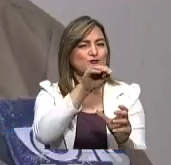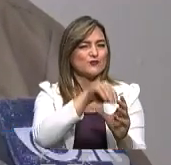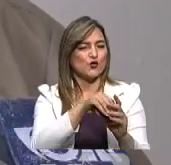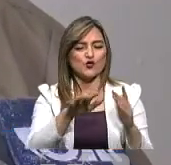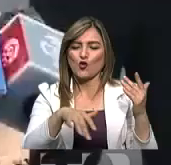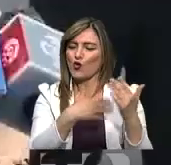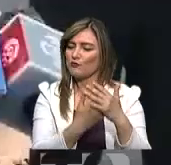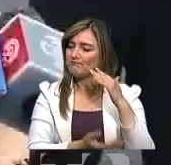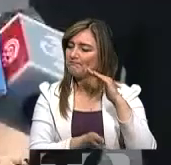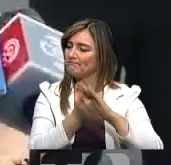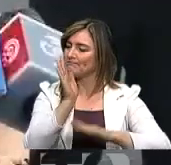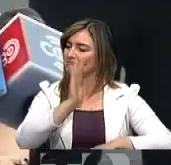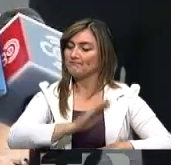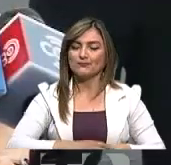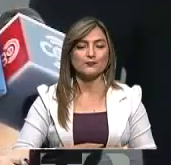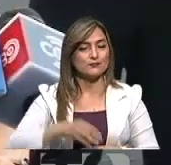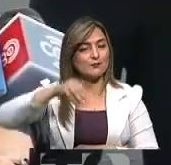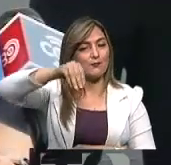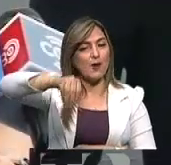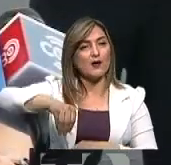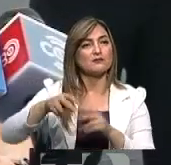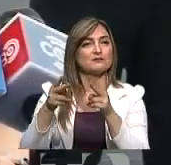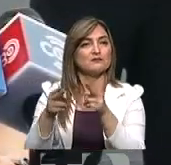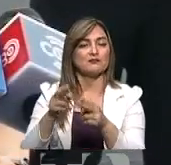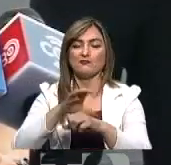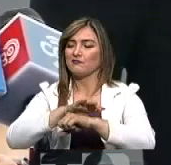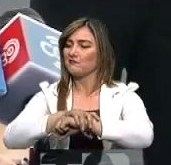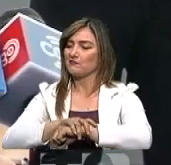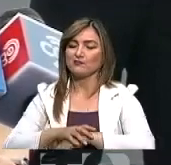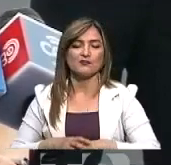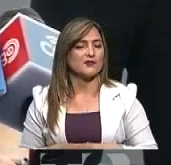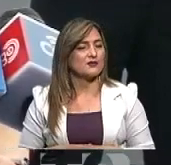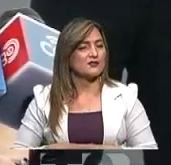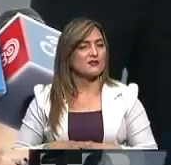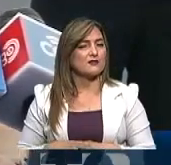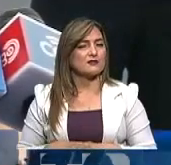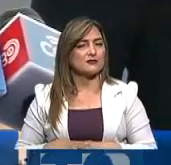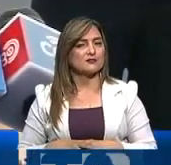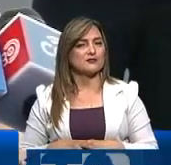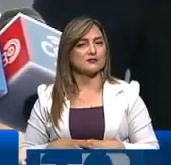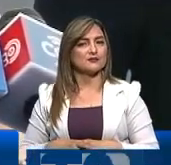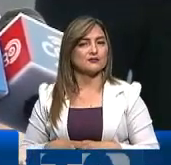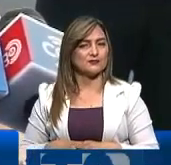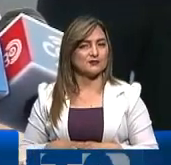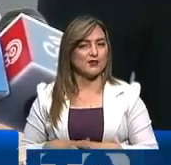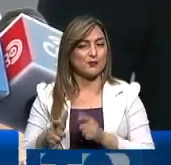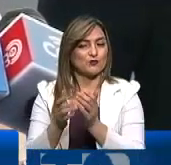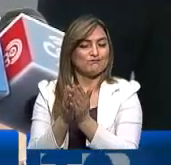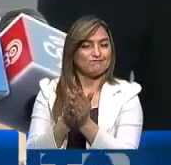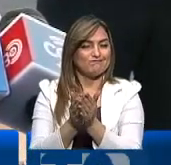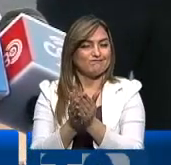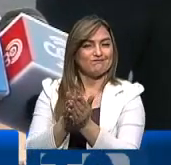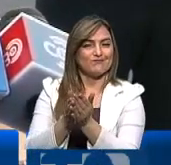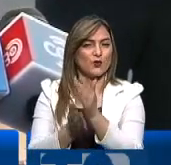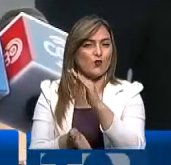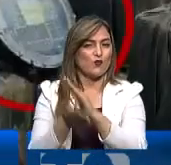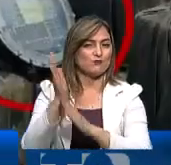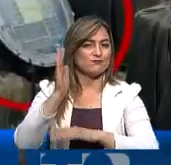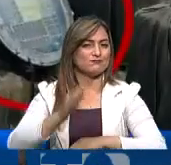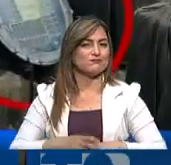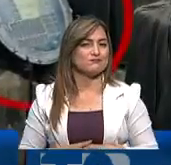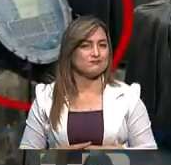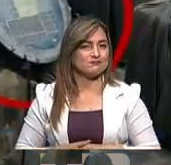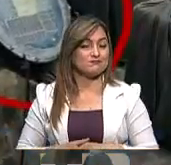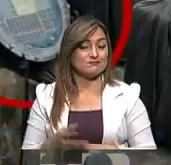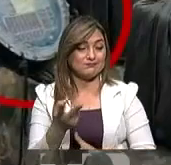dieron todos a la fuga. Lo mismo este martes. No hubo detenidos porque los tripulantes de la embarcación se dieron a la fuga.